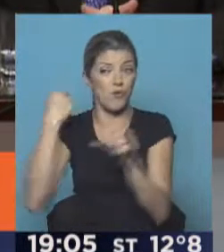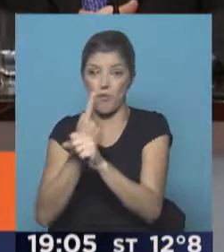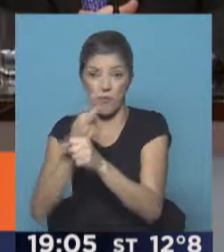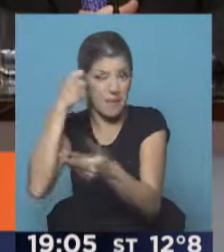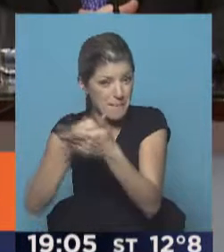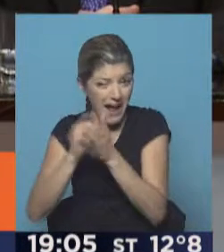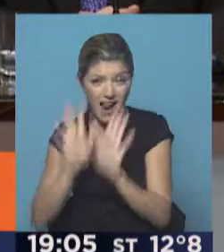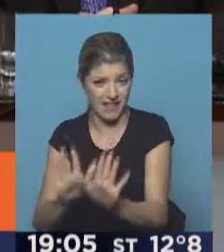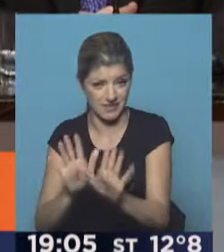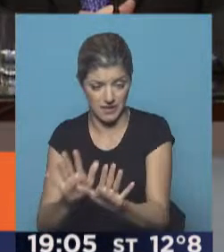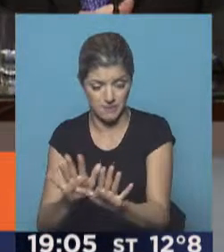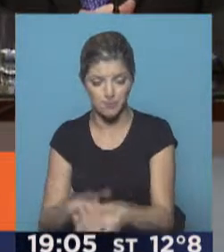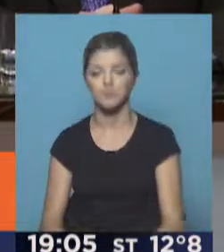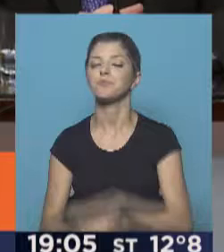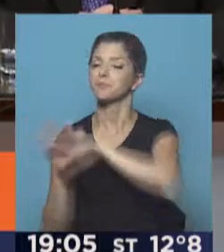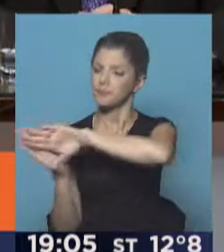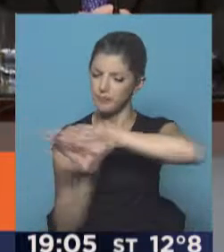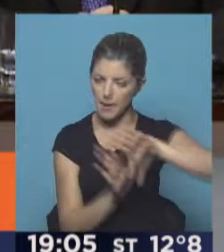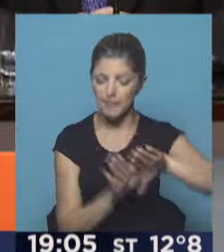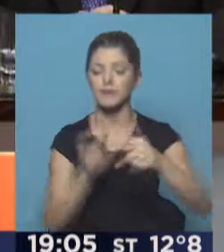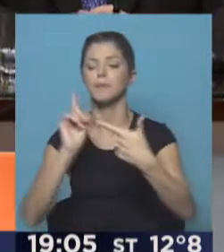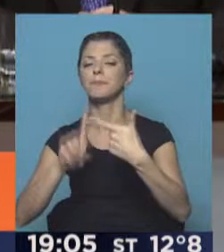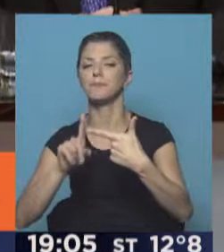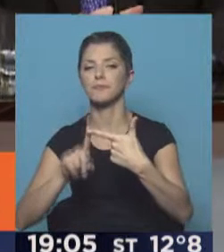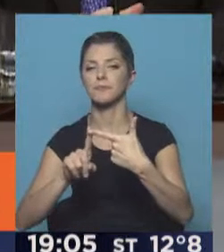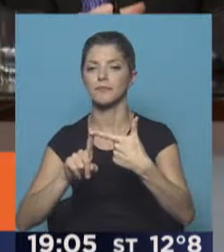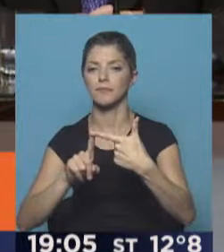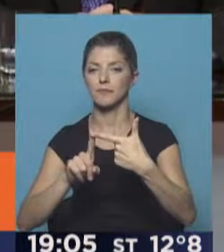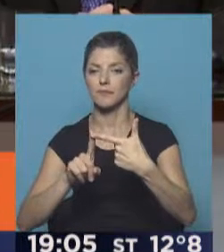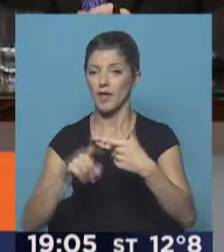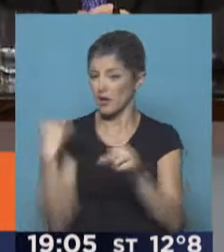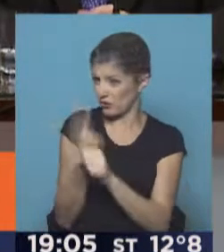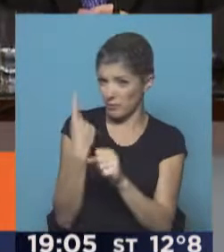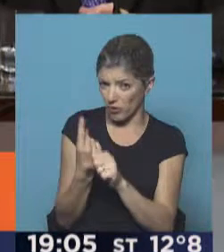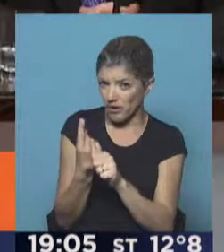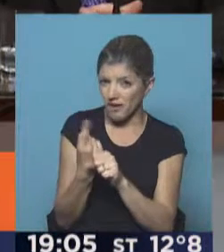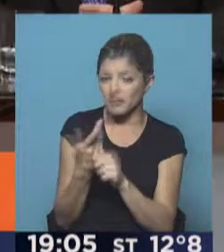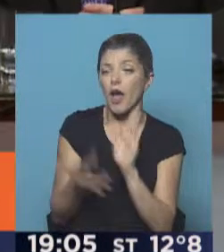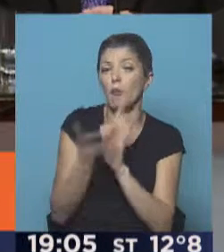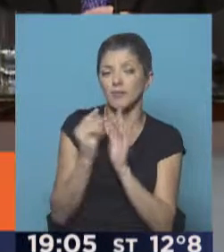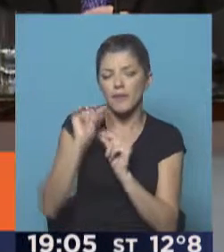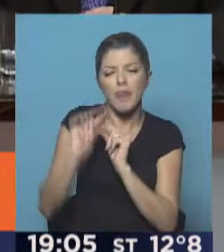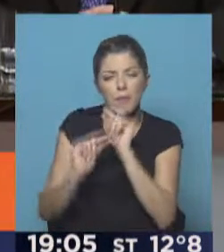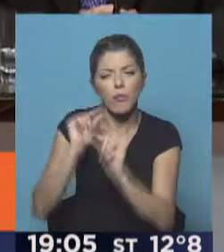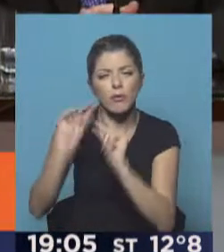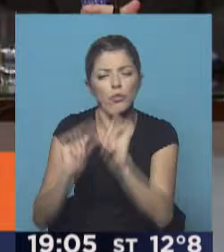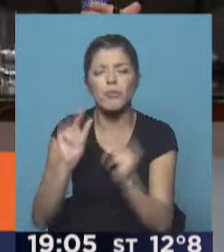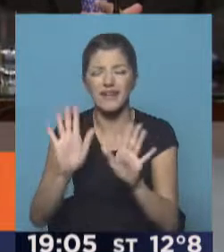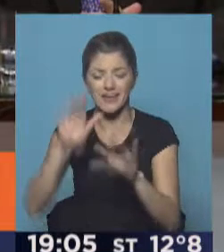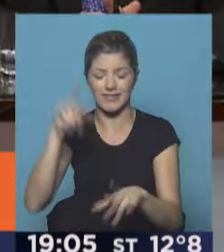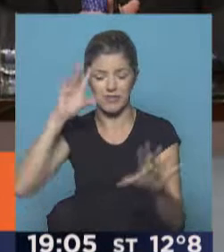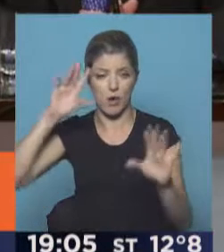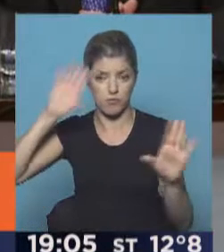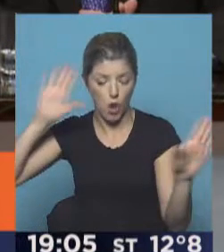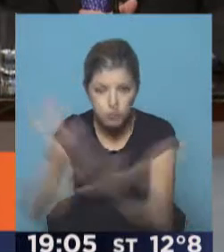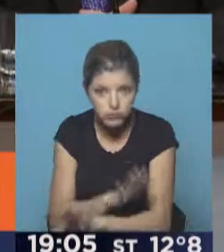altos. Y por otro lado, bueno, no era posible hacer un aumento más gradual. ¿Por qué de esta manera? Y si no hay